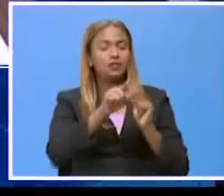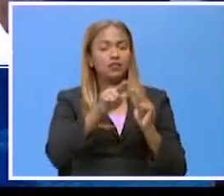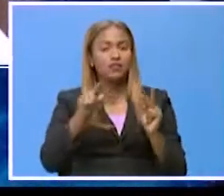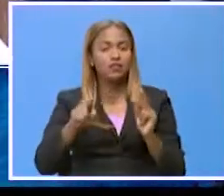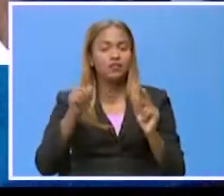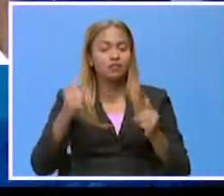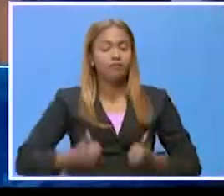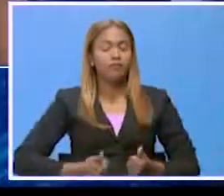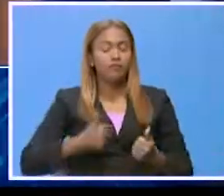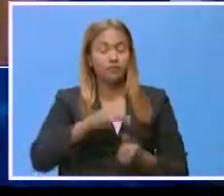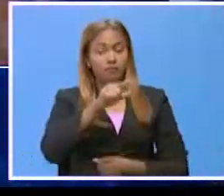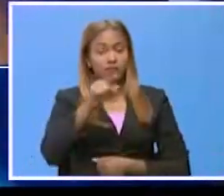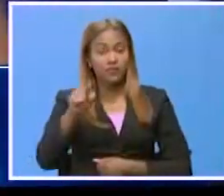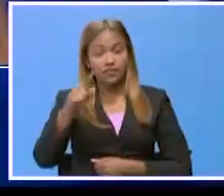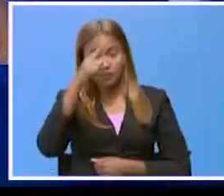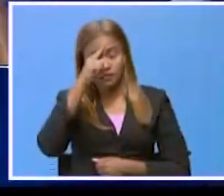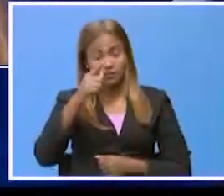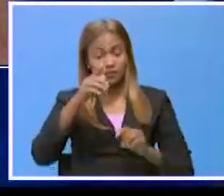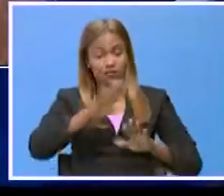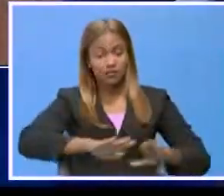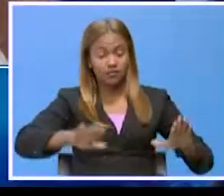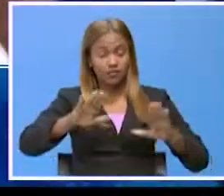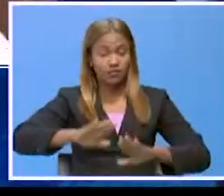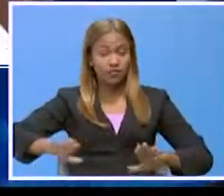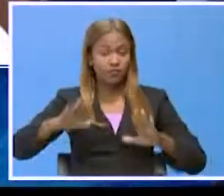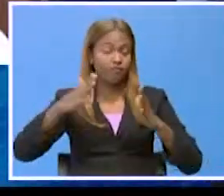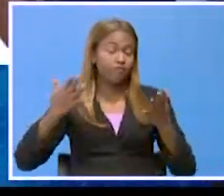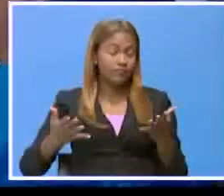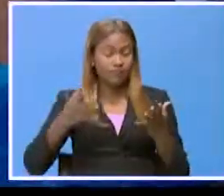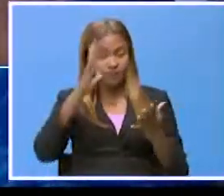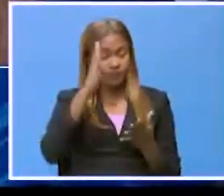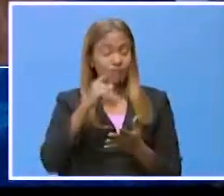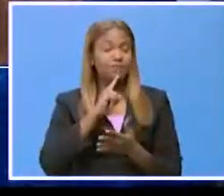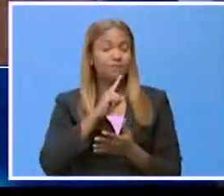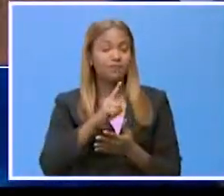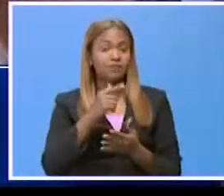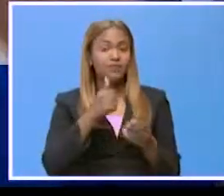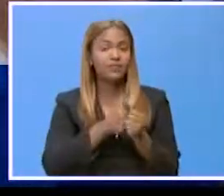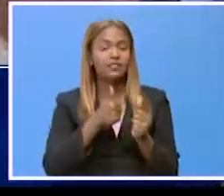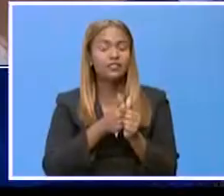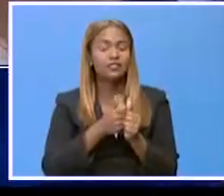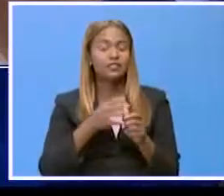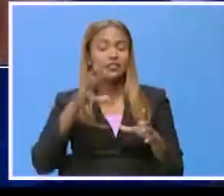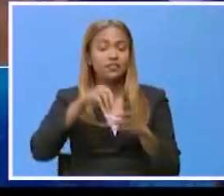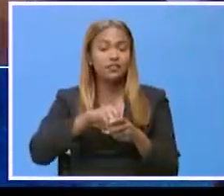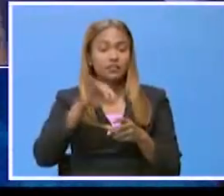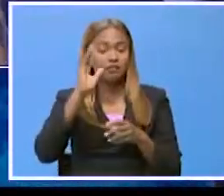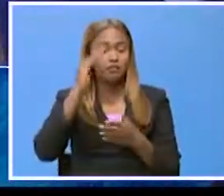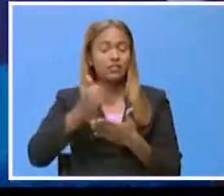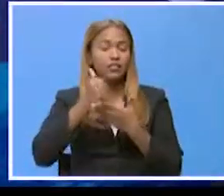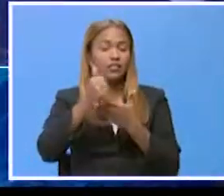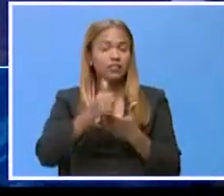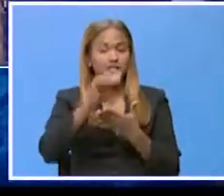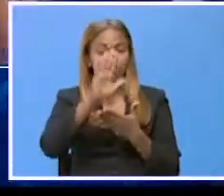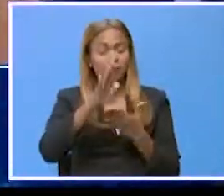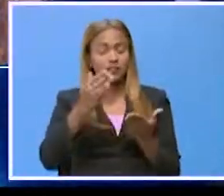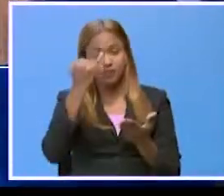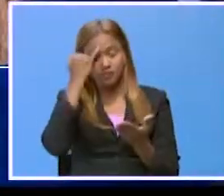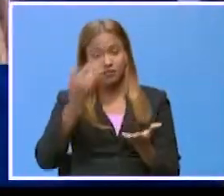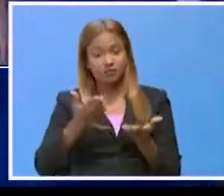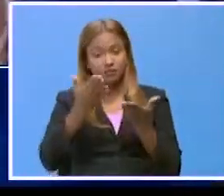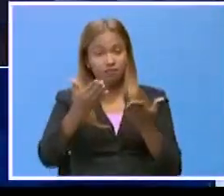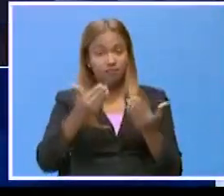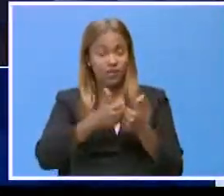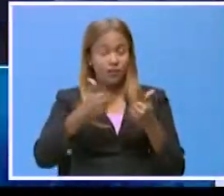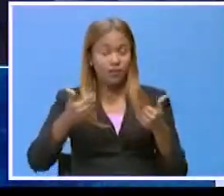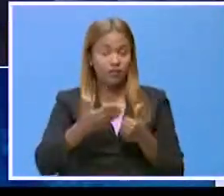residentes de las áreas digamos que serán intervenidas o que impactara esta propuesta de manera